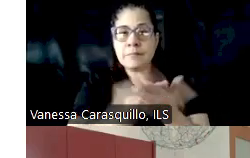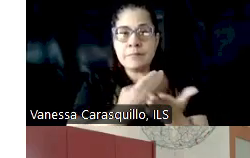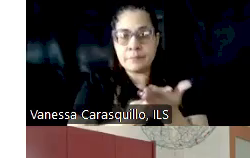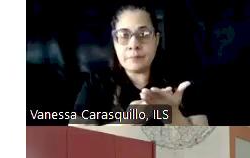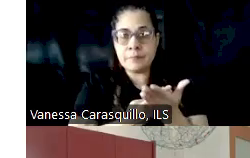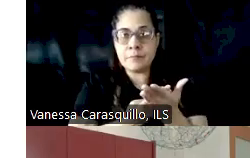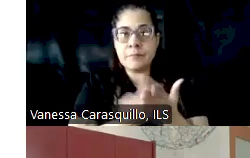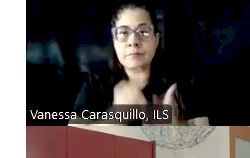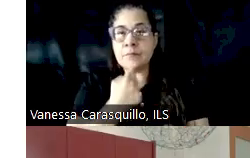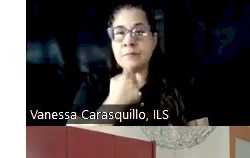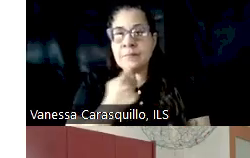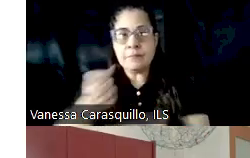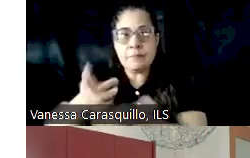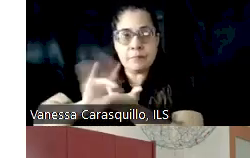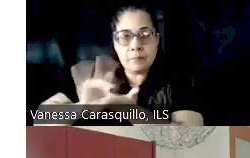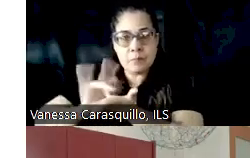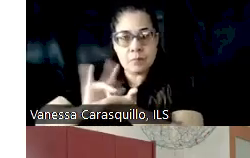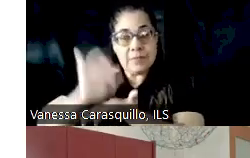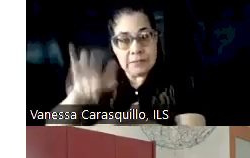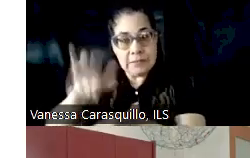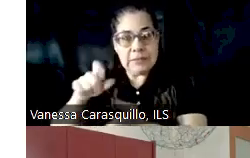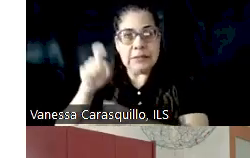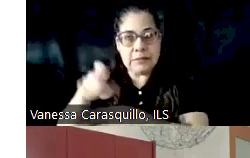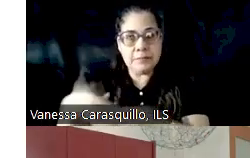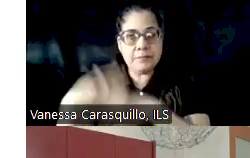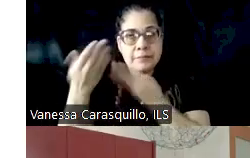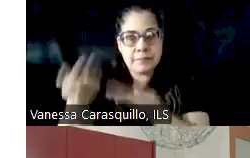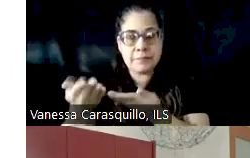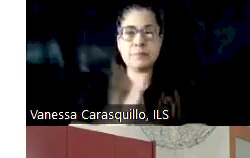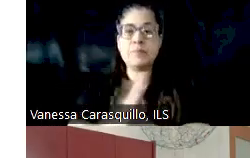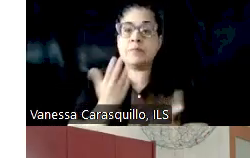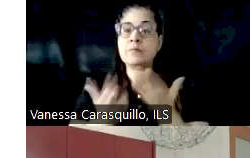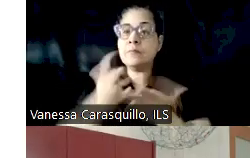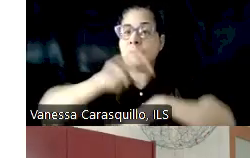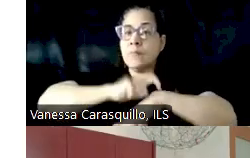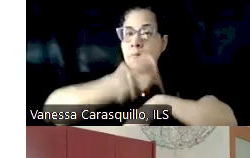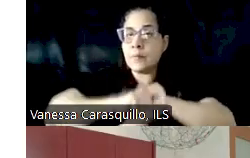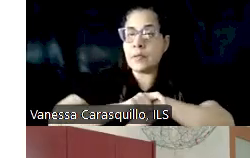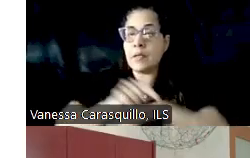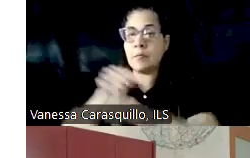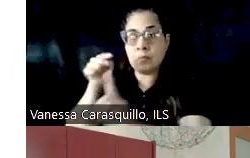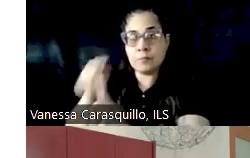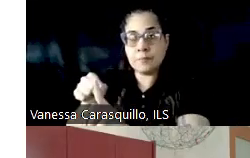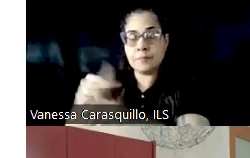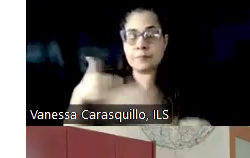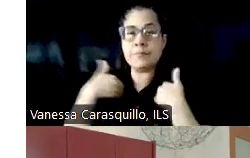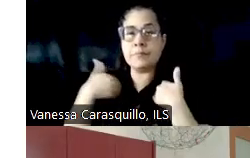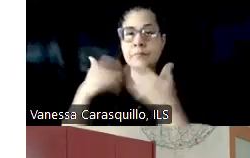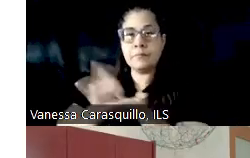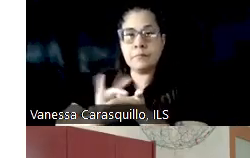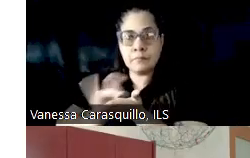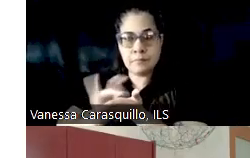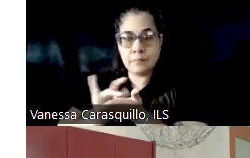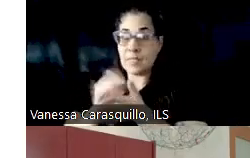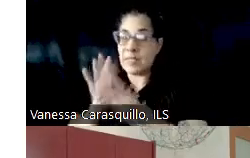fármaco es lo que debe darse. Así que pueden haber periodos donde ese niño se encuentre con un medicamento que no le ayuda